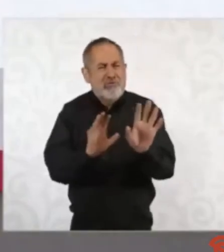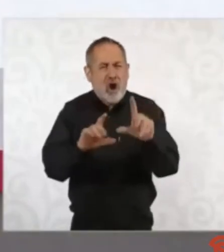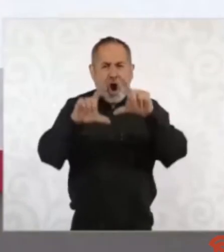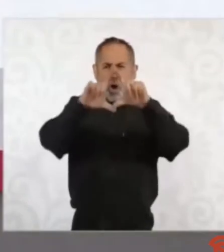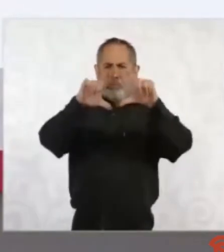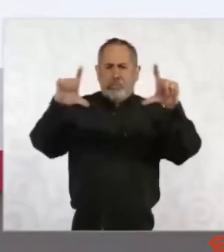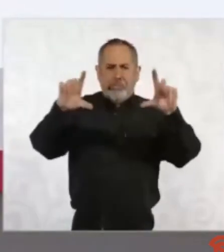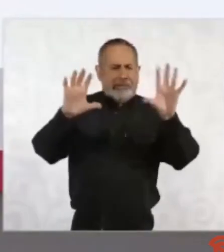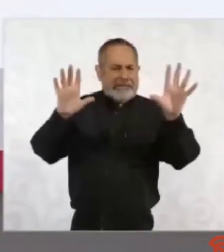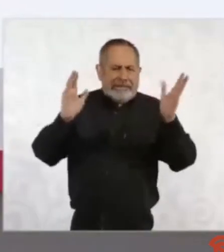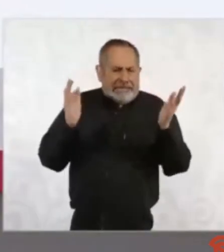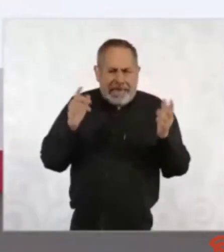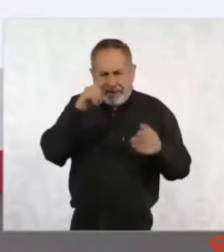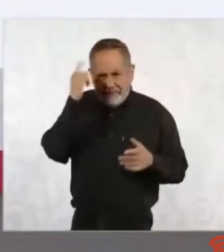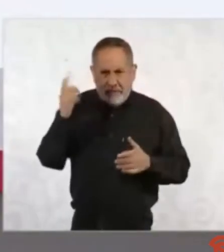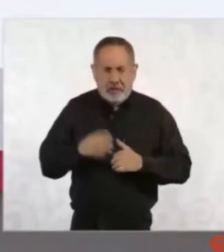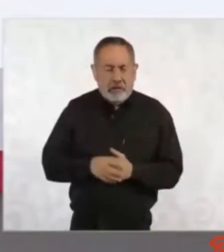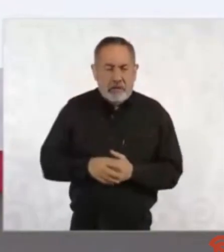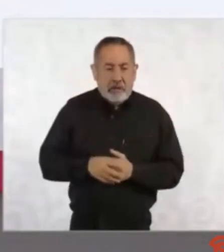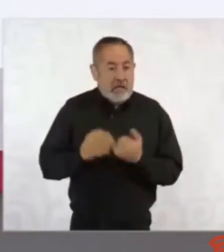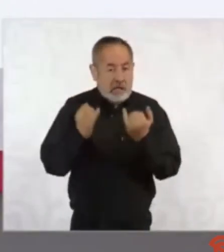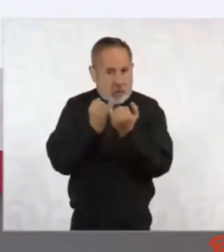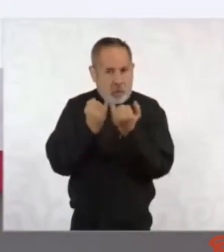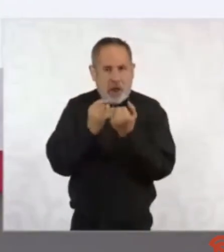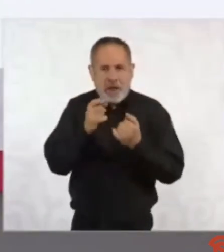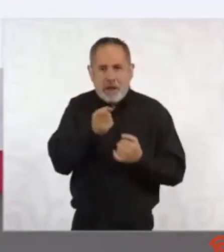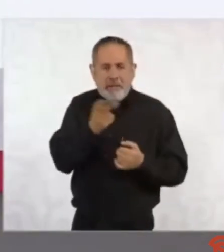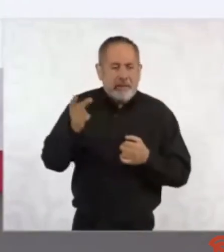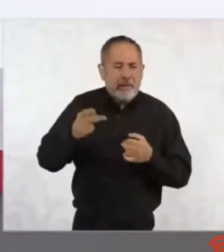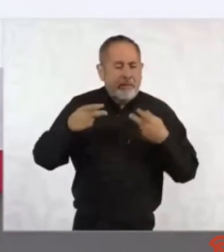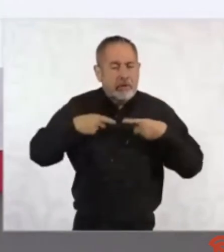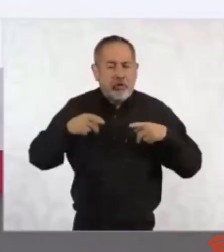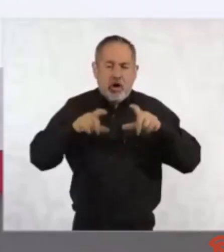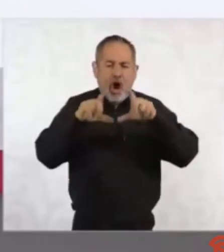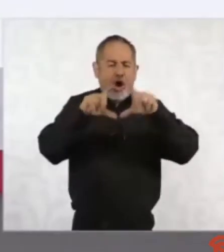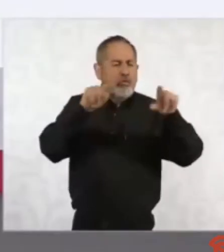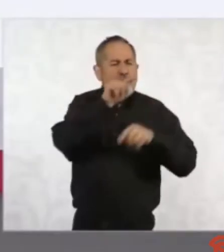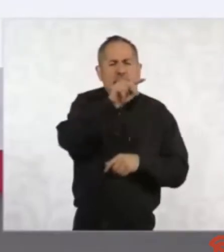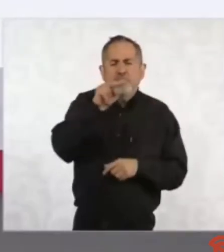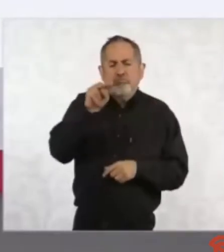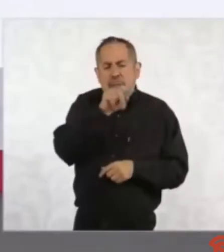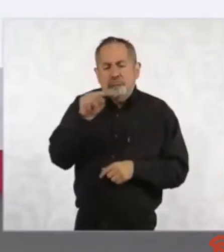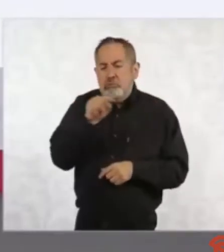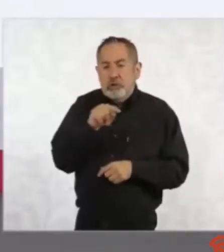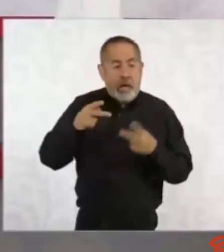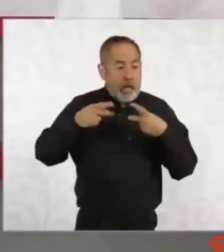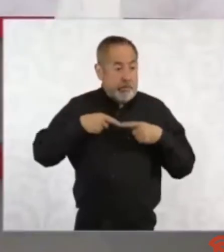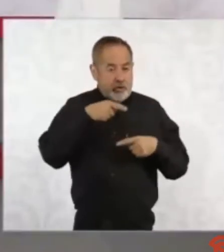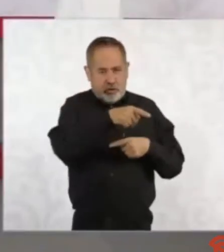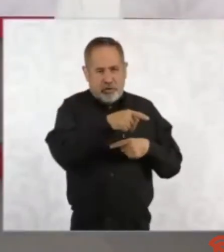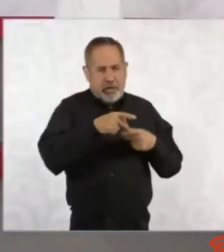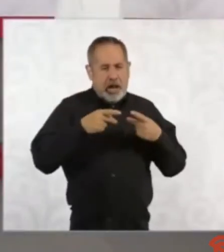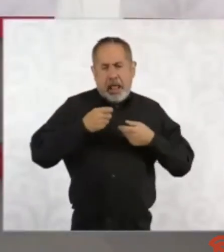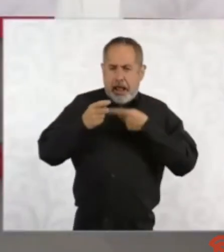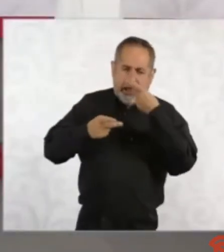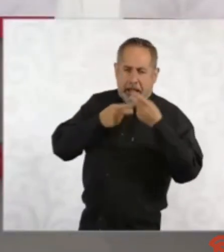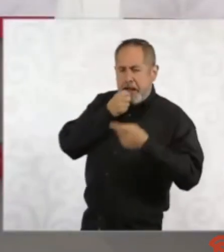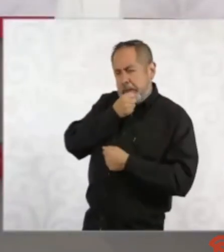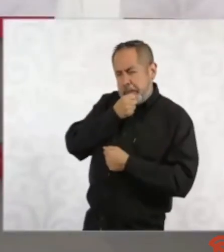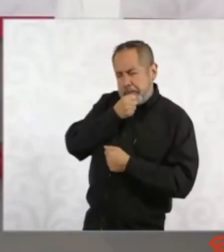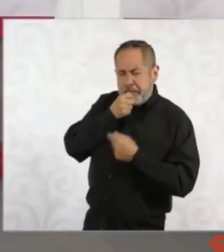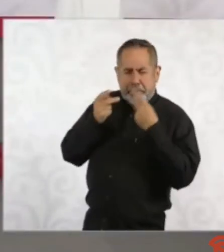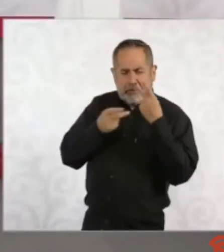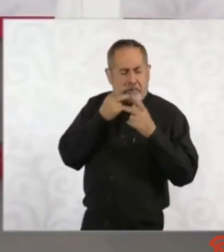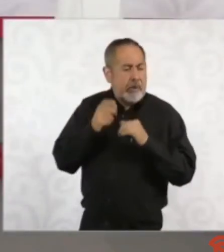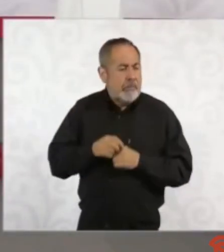secciones o espacios informativos. Una pleca donde se permite identificar que la persona informadora, comentarista o